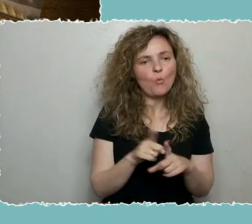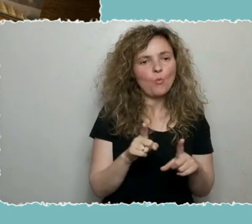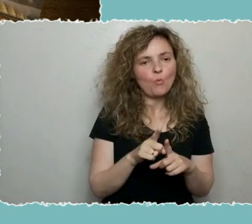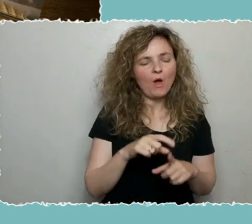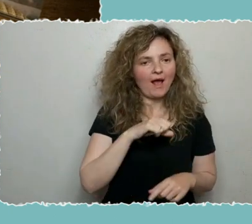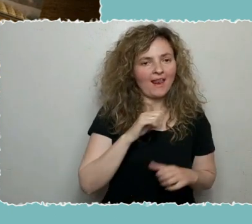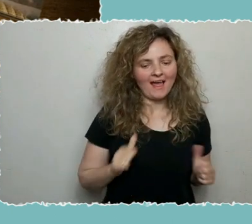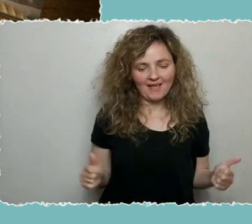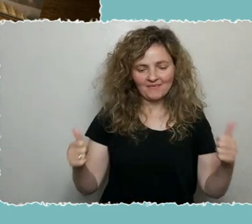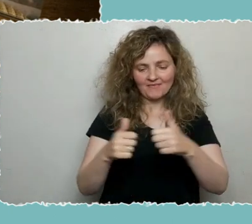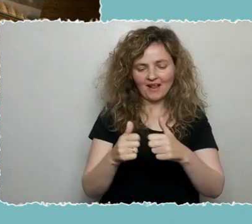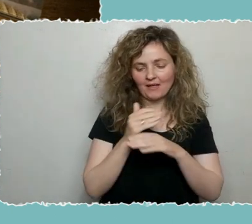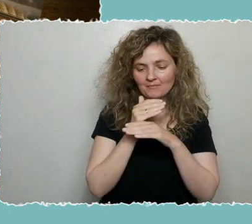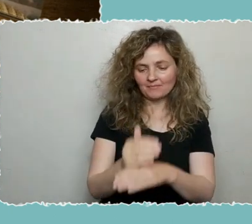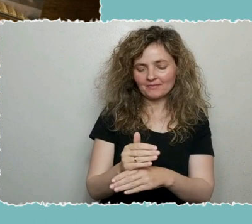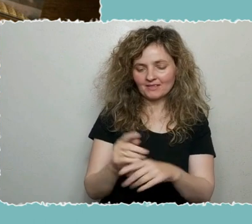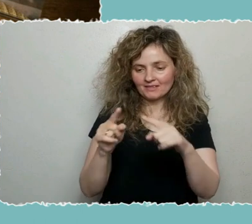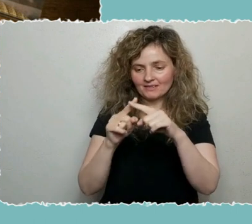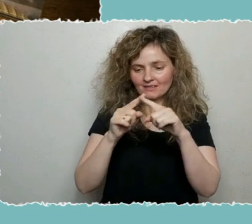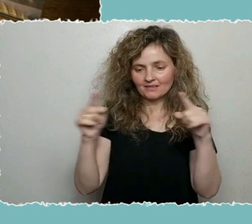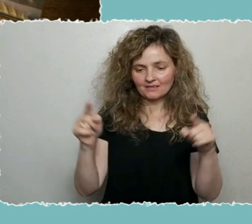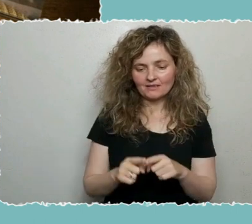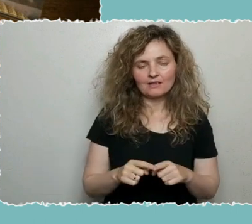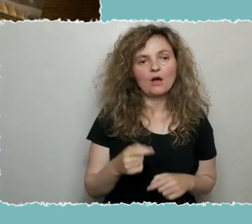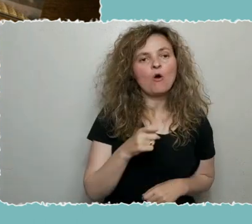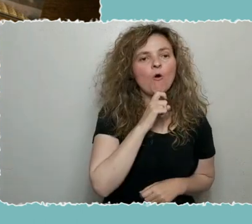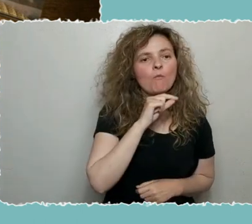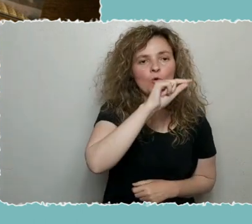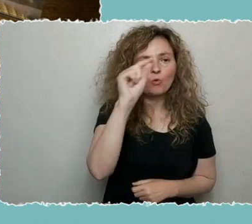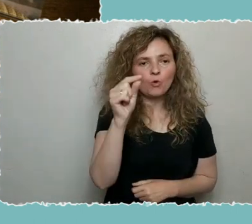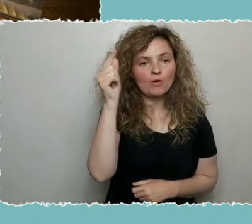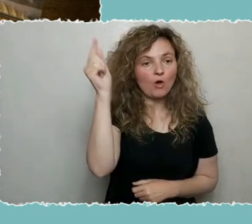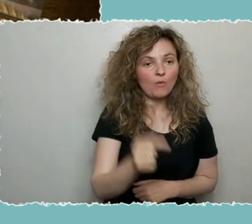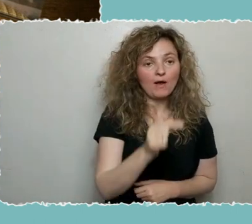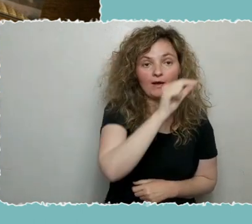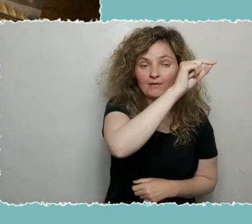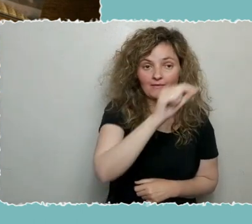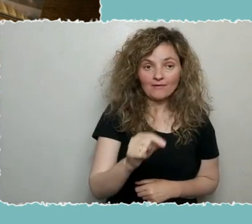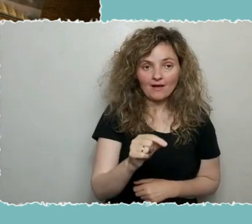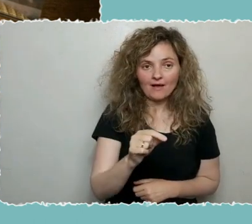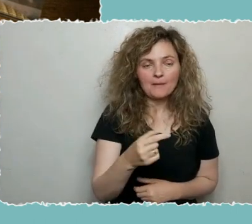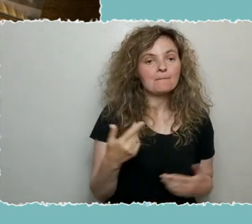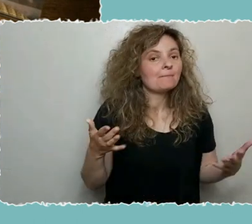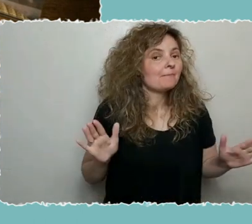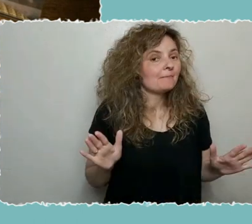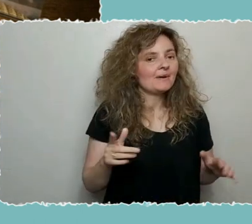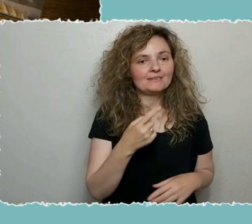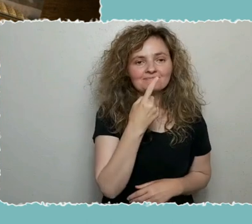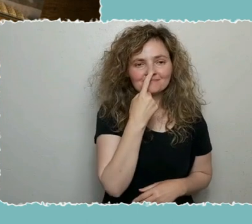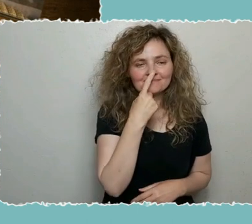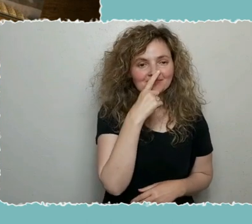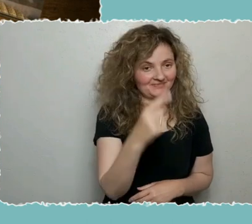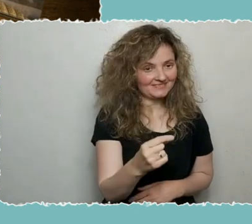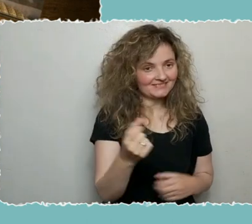porción individual, facemos, mirade, unha curva primeiro, unha liña que baixa, outra liña que baixa, pero neste caso vai ser o